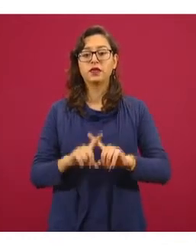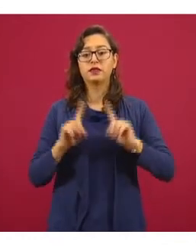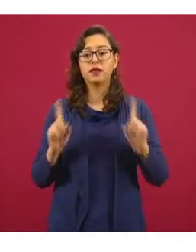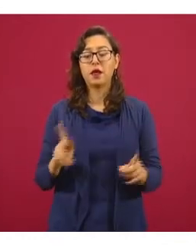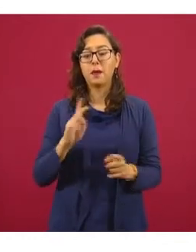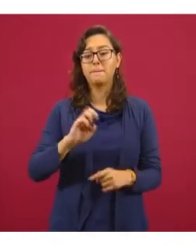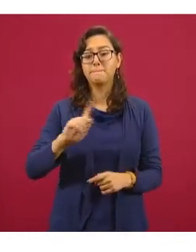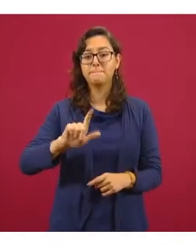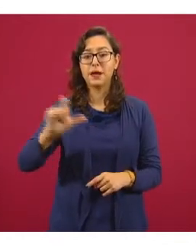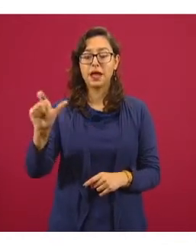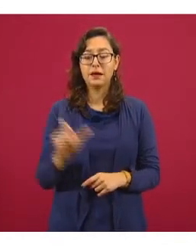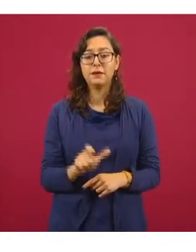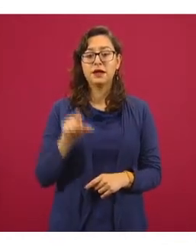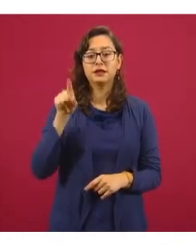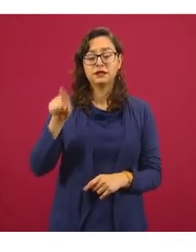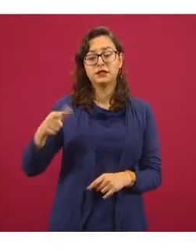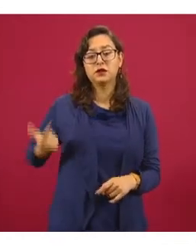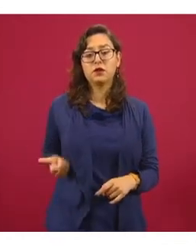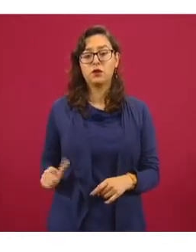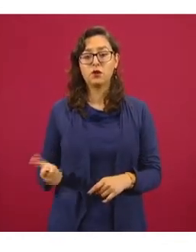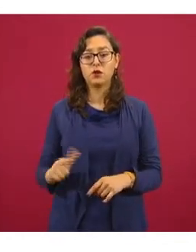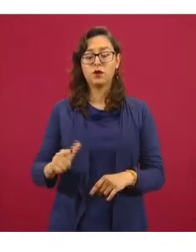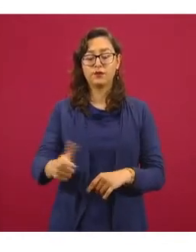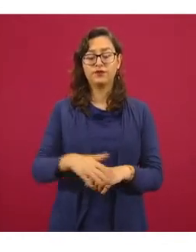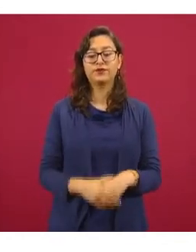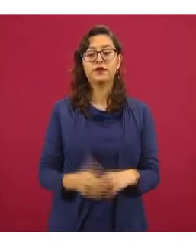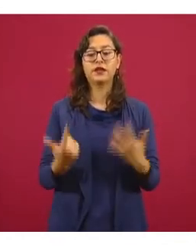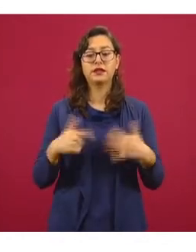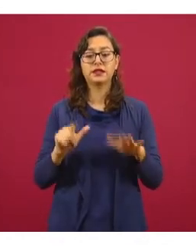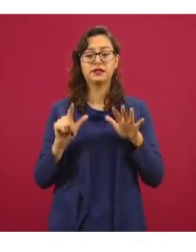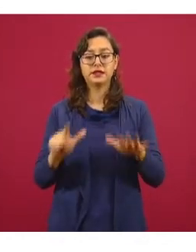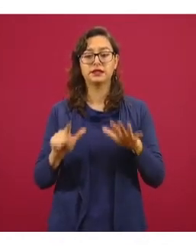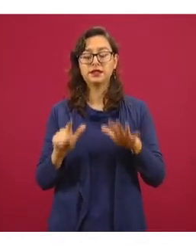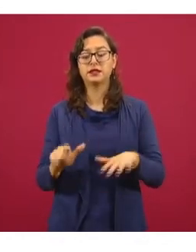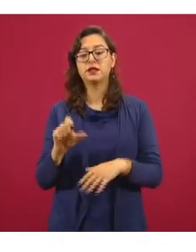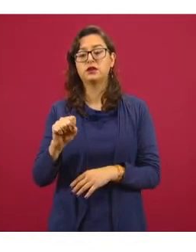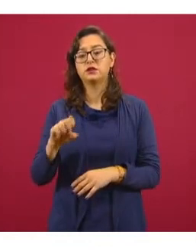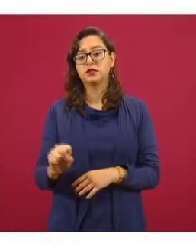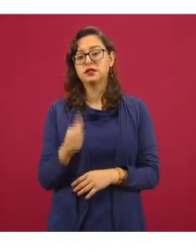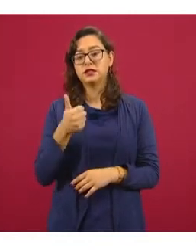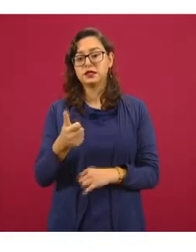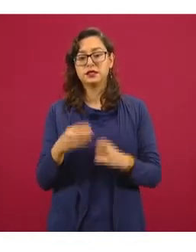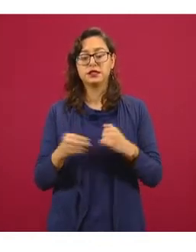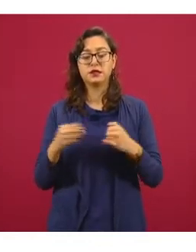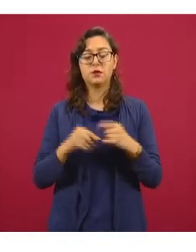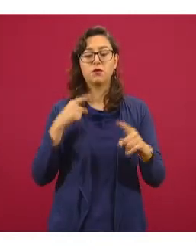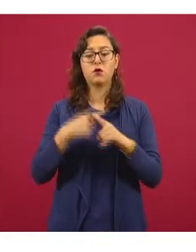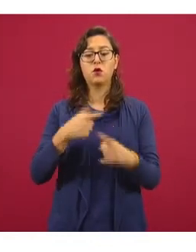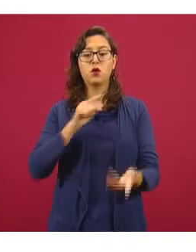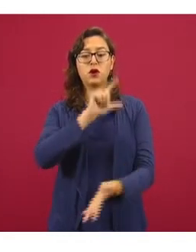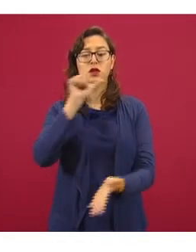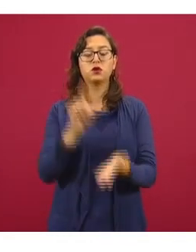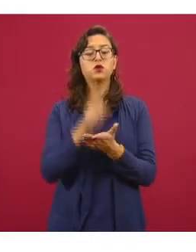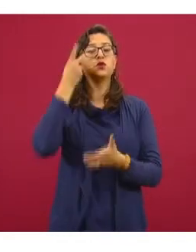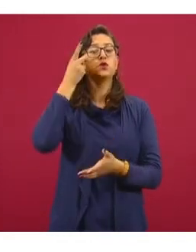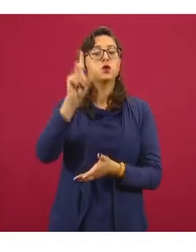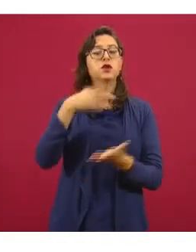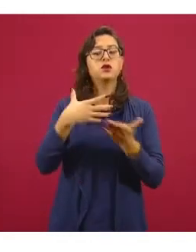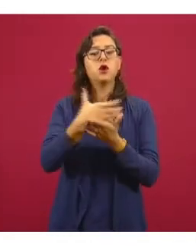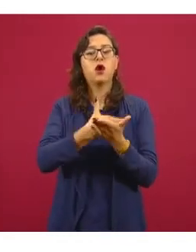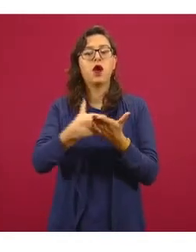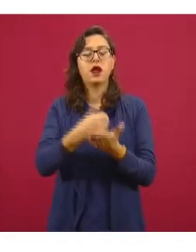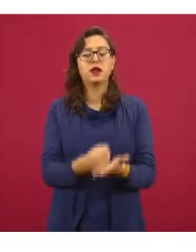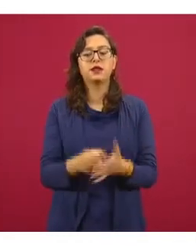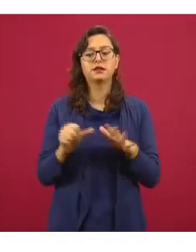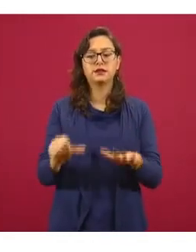Pemex en Doctor Mora, Guanajuato, 17 pesos con 66 centavos por litro, 16 centavos de margen, es el